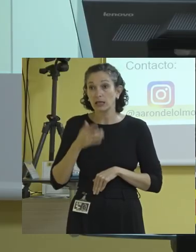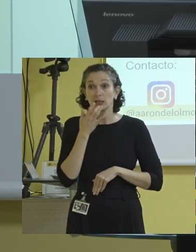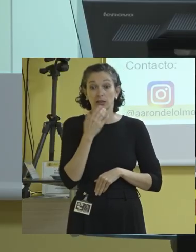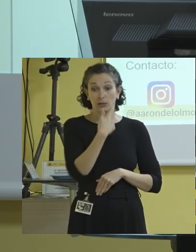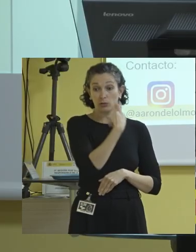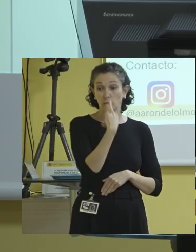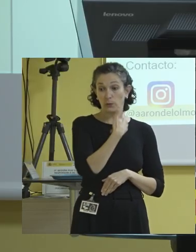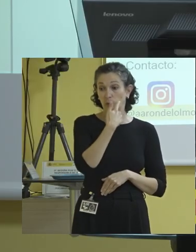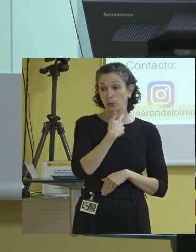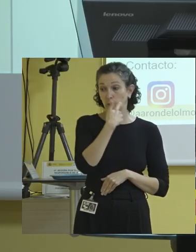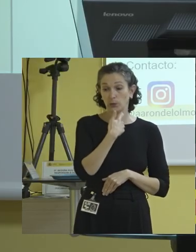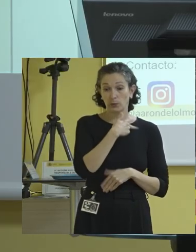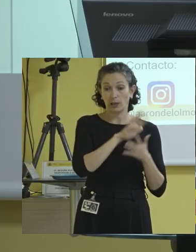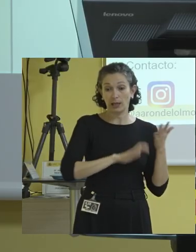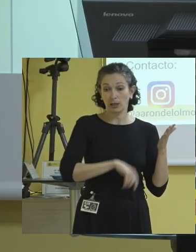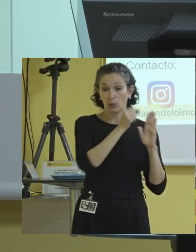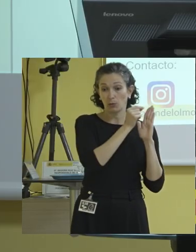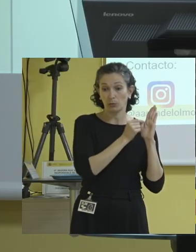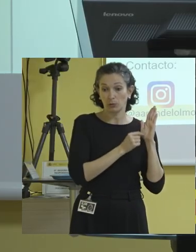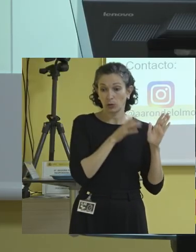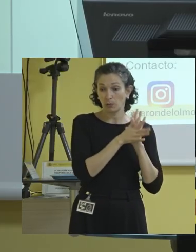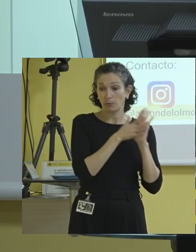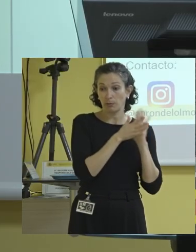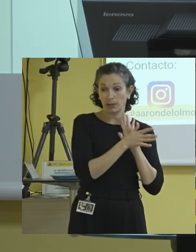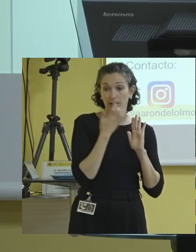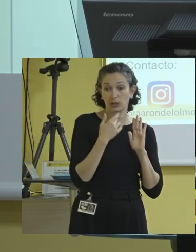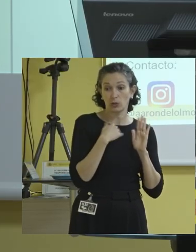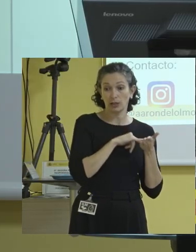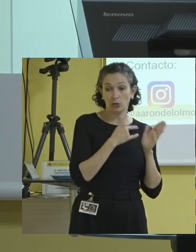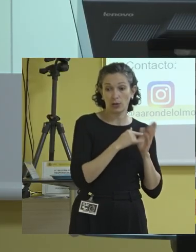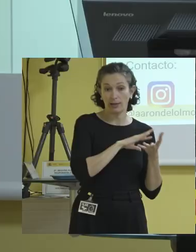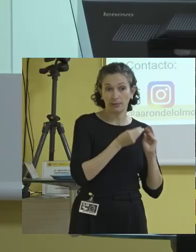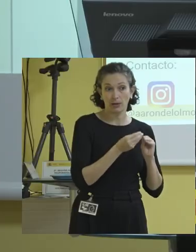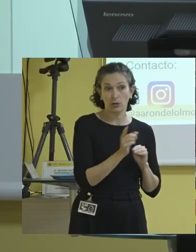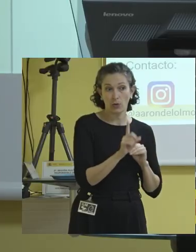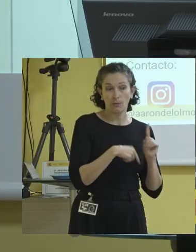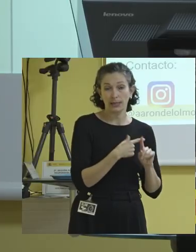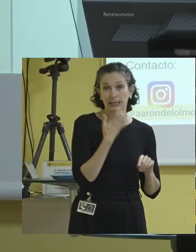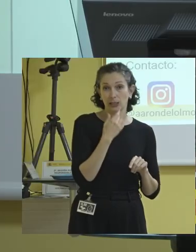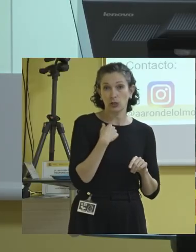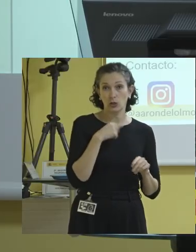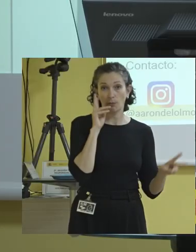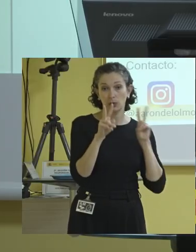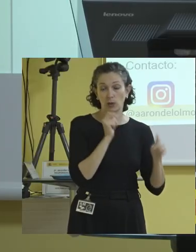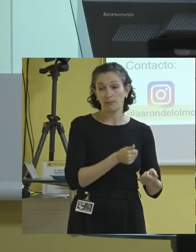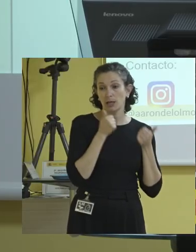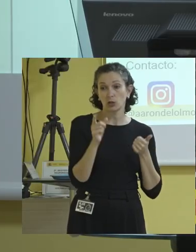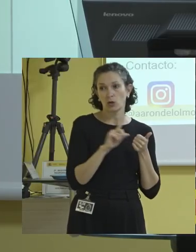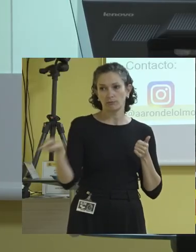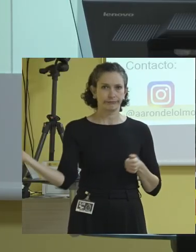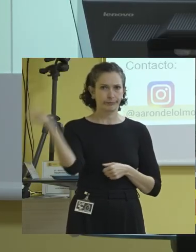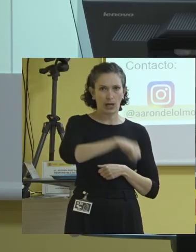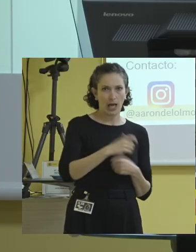grabe yo contando el artículo punto por punto si no me adapto yo a la tecnología y si no lo hago un poquito más vistoso. Entonces, hay